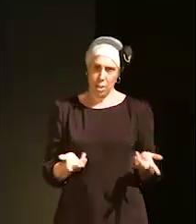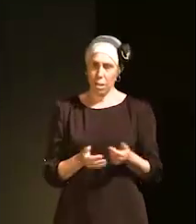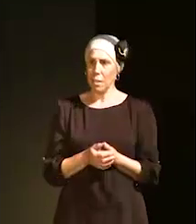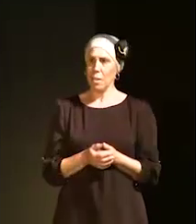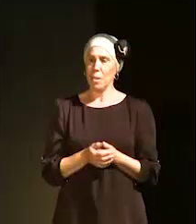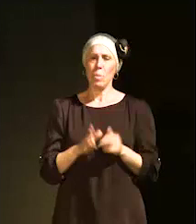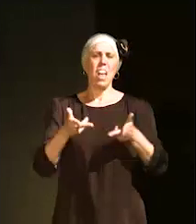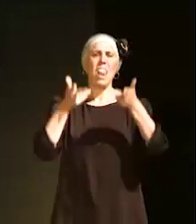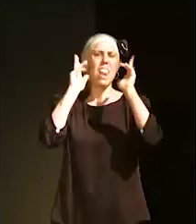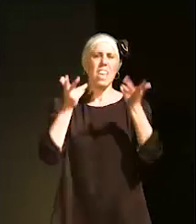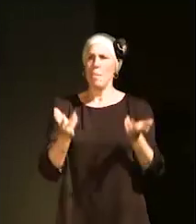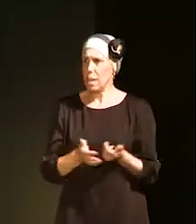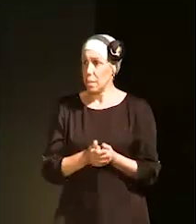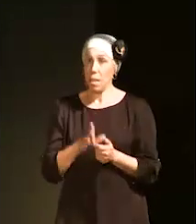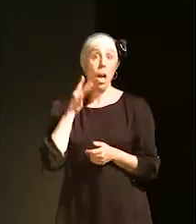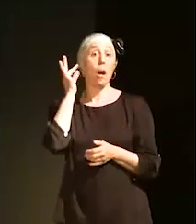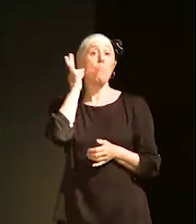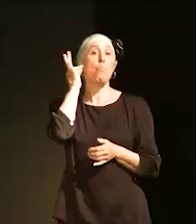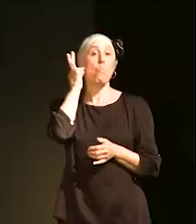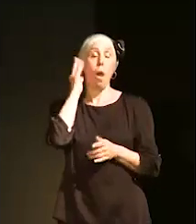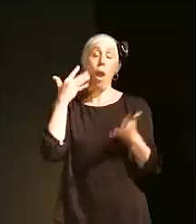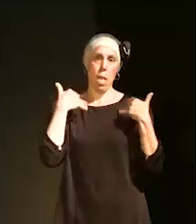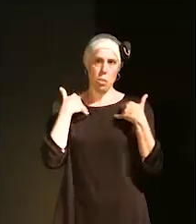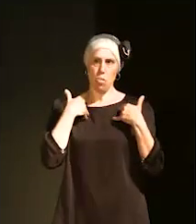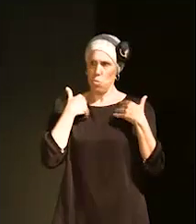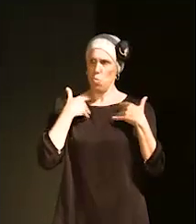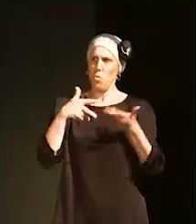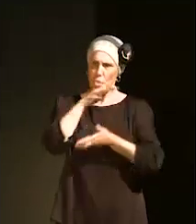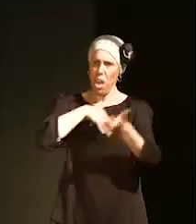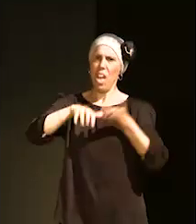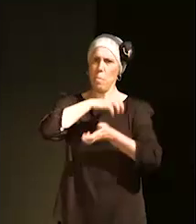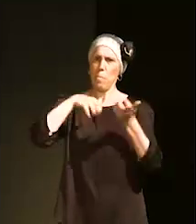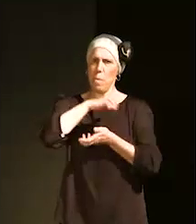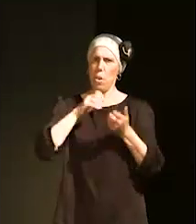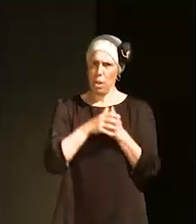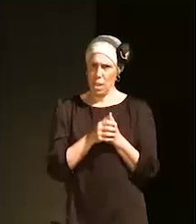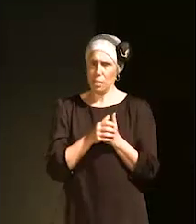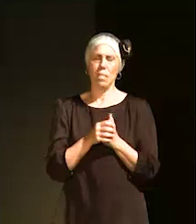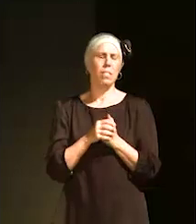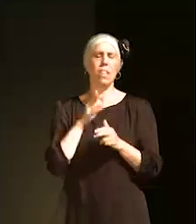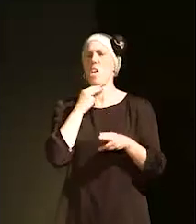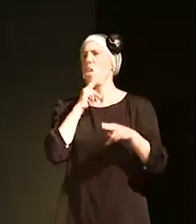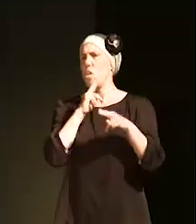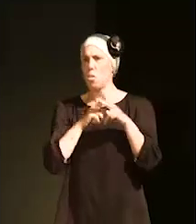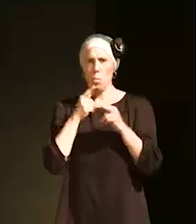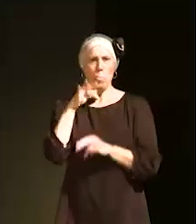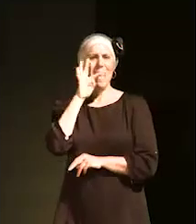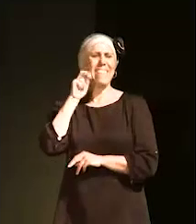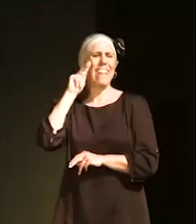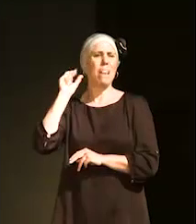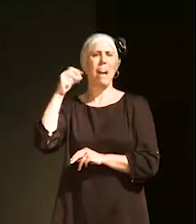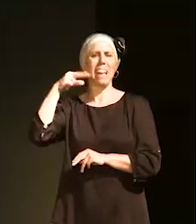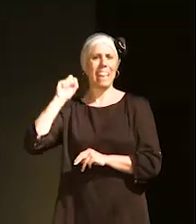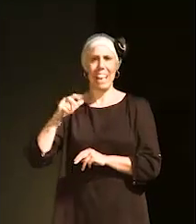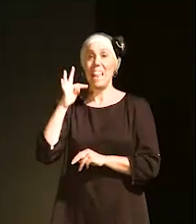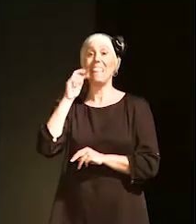ellas son mujeres sobrevivientes de violencia además y fuentes les voy a téllez del magín del ma